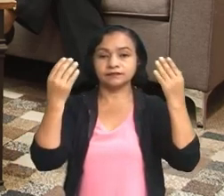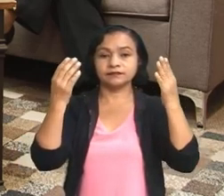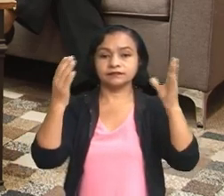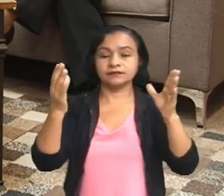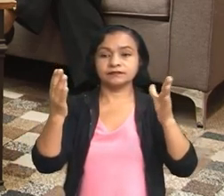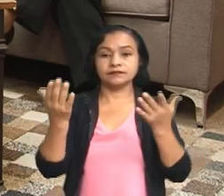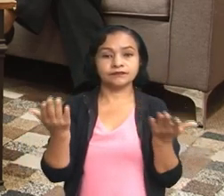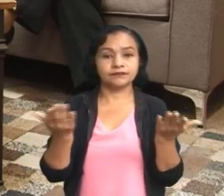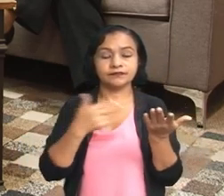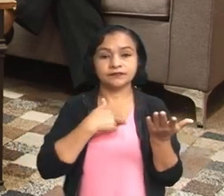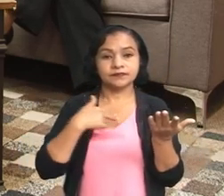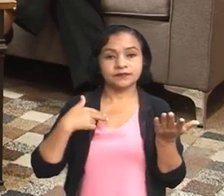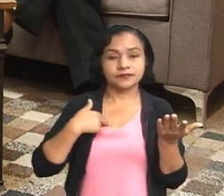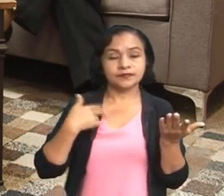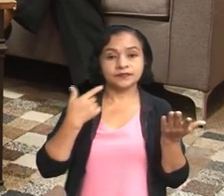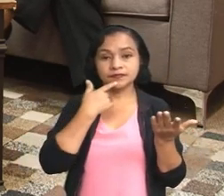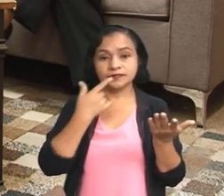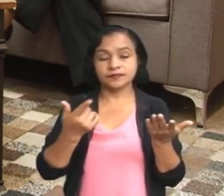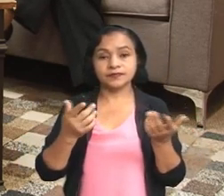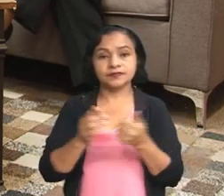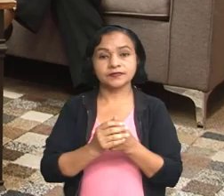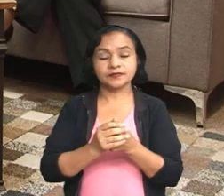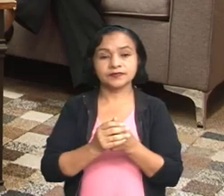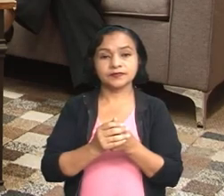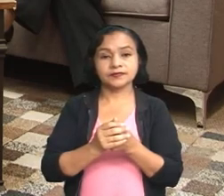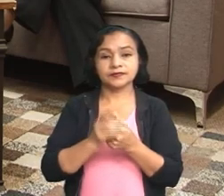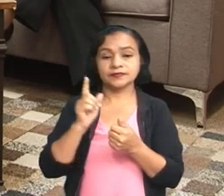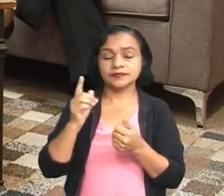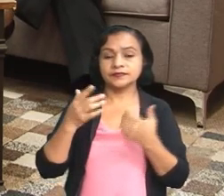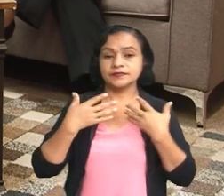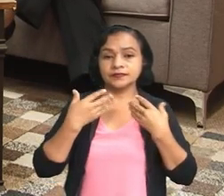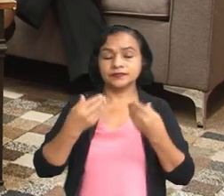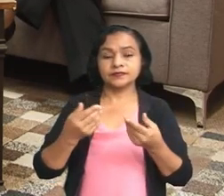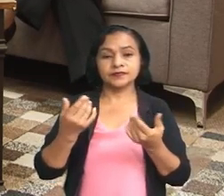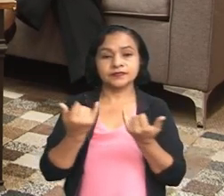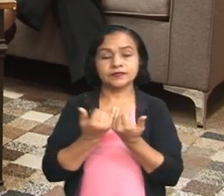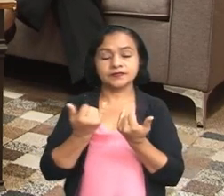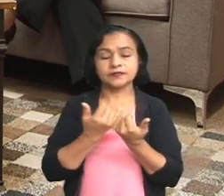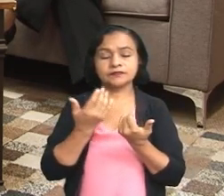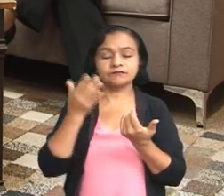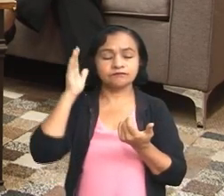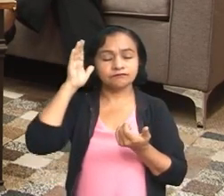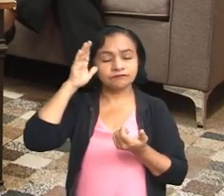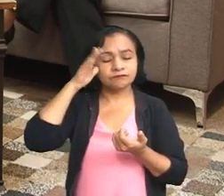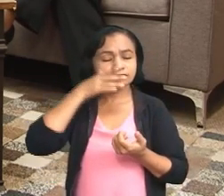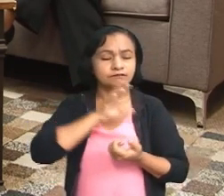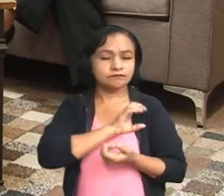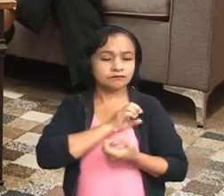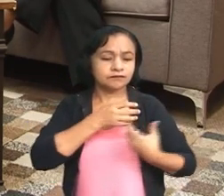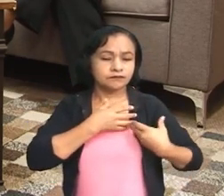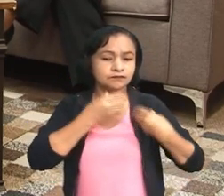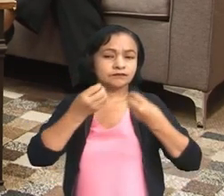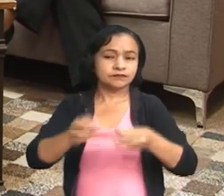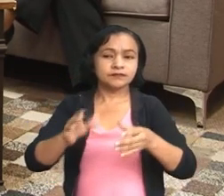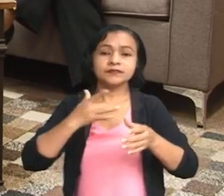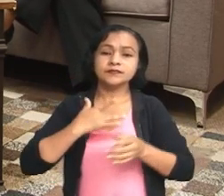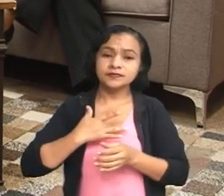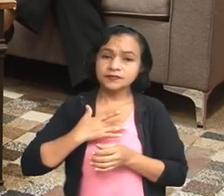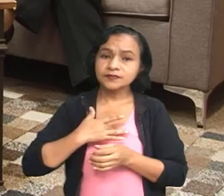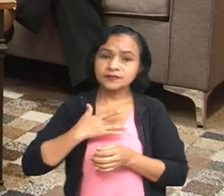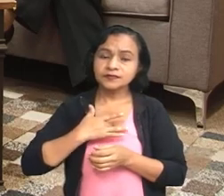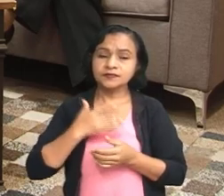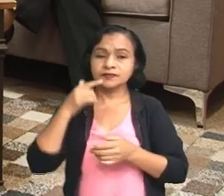que no es más que eso, es decir, despojémonos de esto, es superar un duelo que lo necesitamos, porque